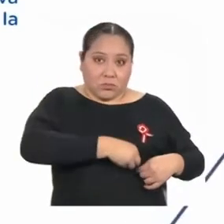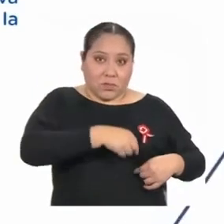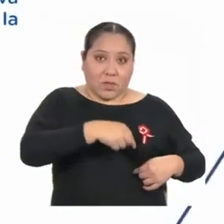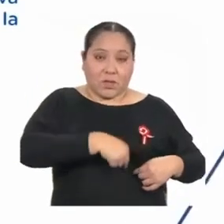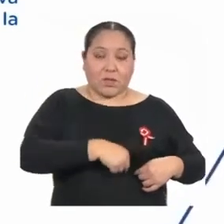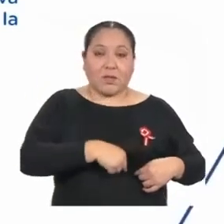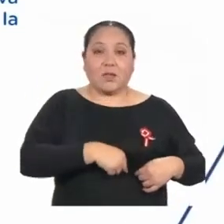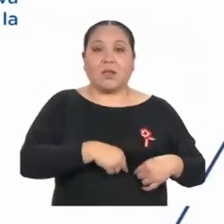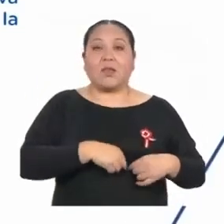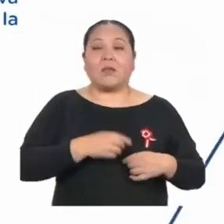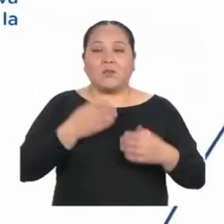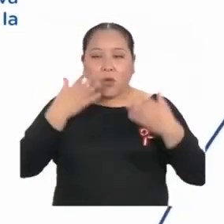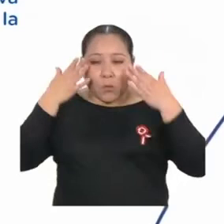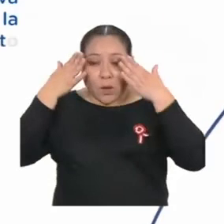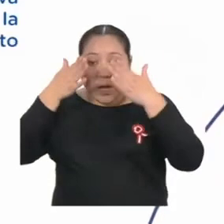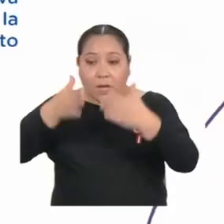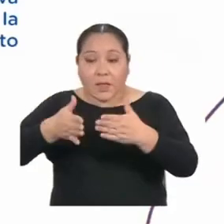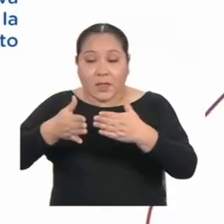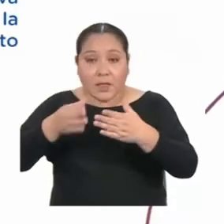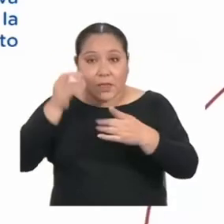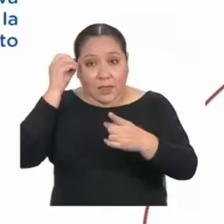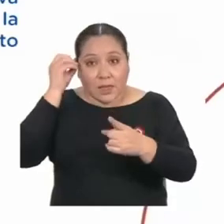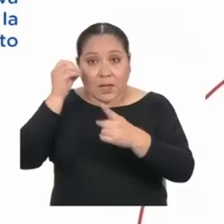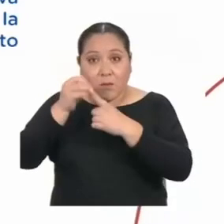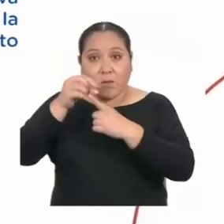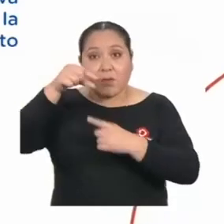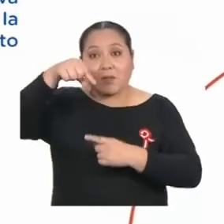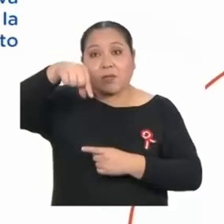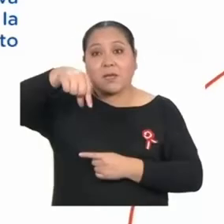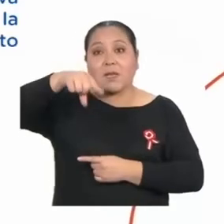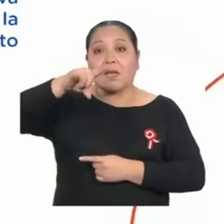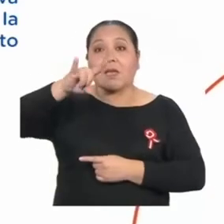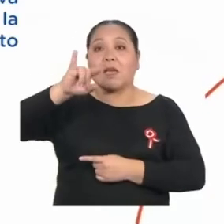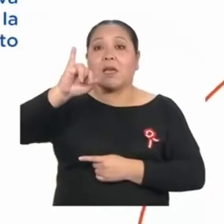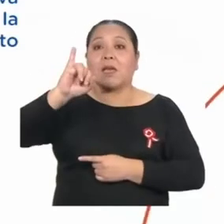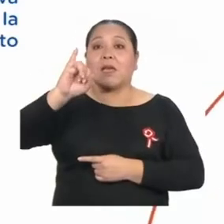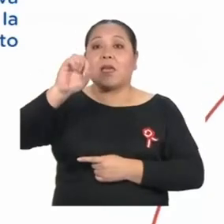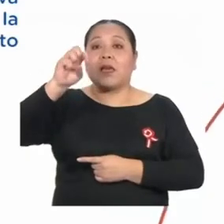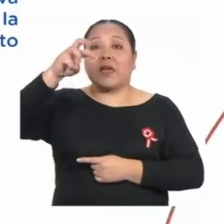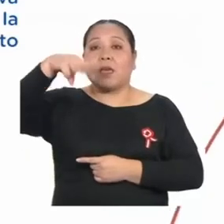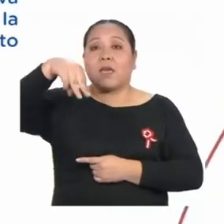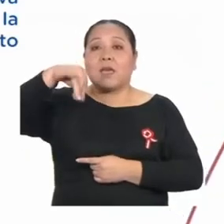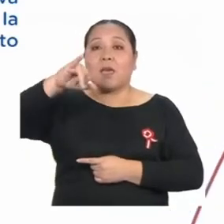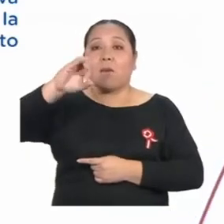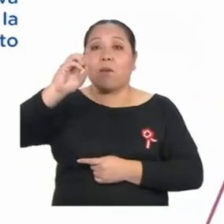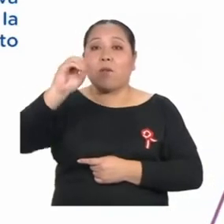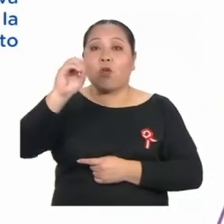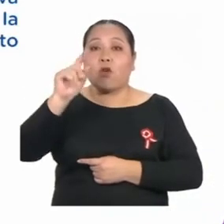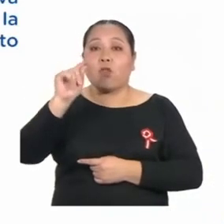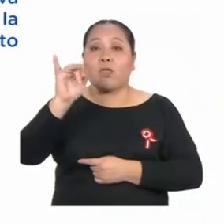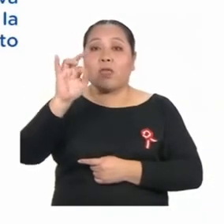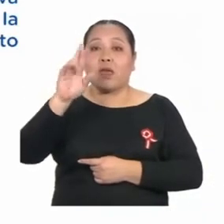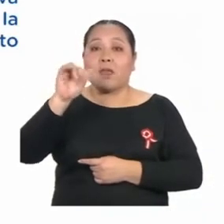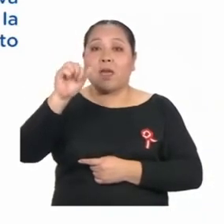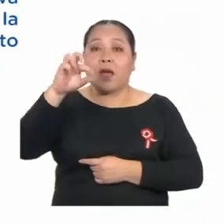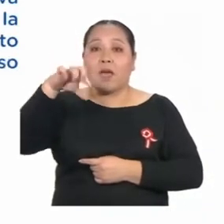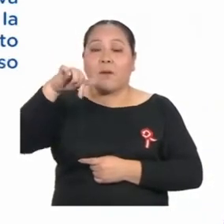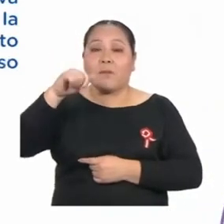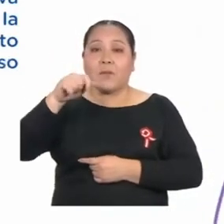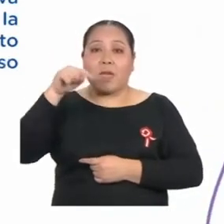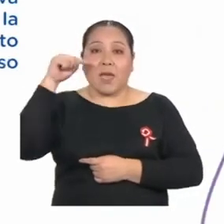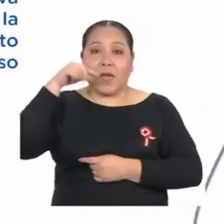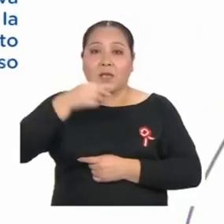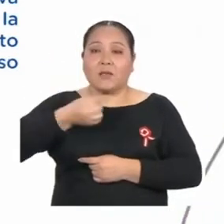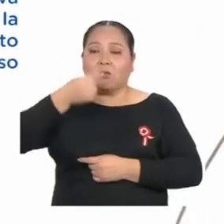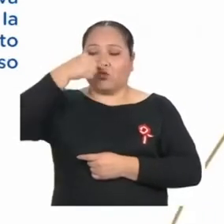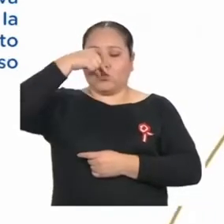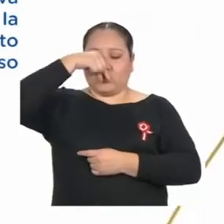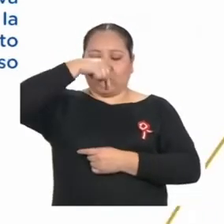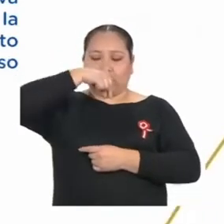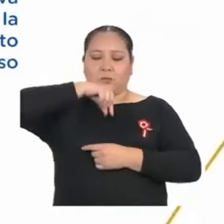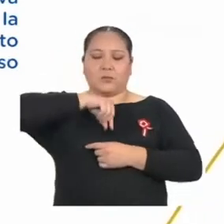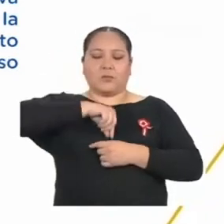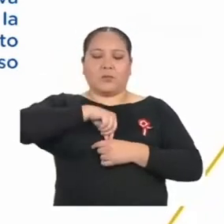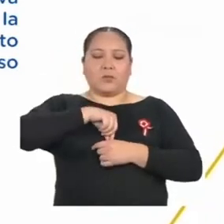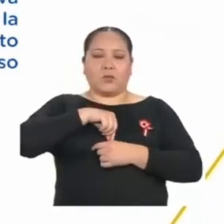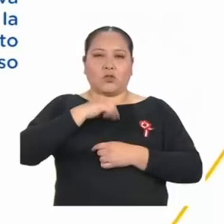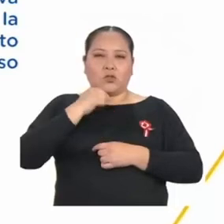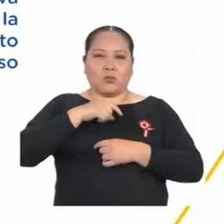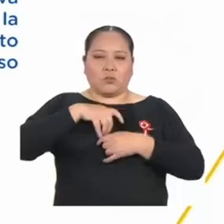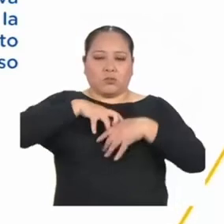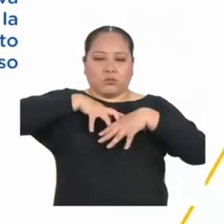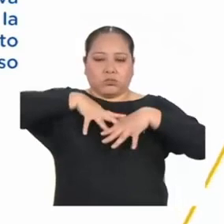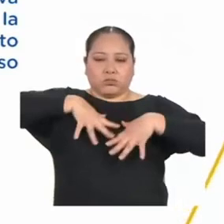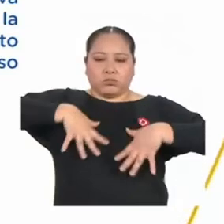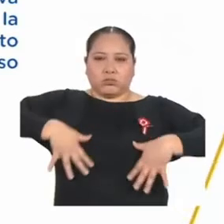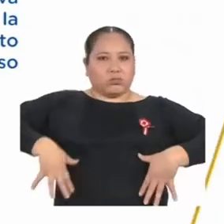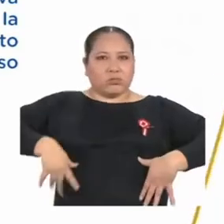vez de dañar las células sanas, el medicamento encapsulado arremetería solamente contra el tumor. Pero eso también se puede aplicar a los gases de